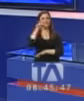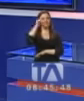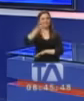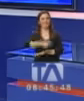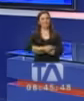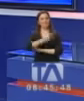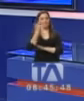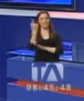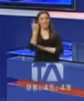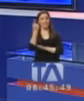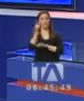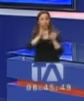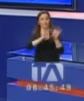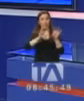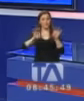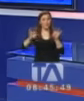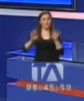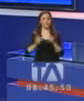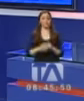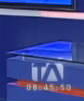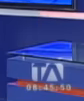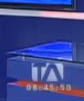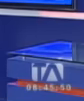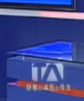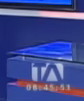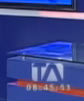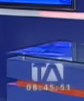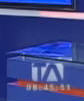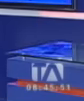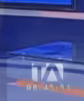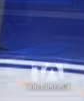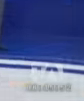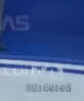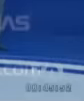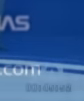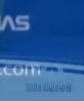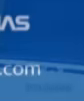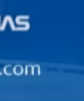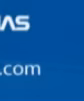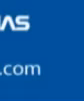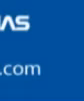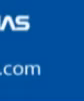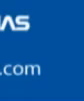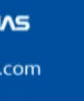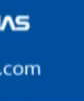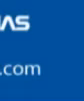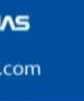es el día del museo, así que todos a visitarlo en familia. Es una buena actividad.